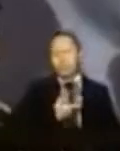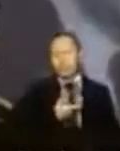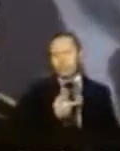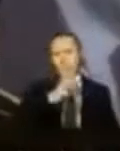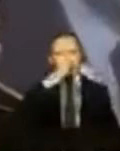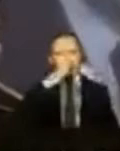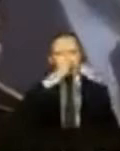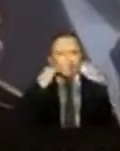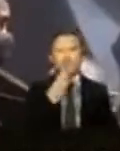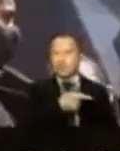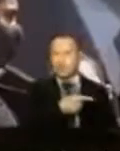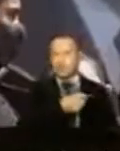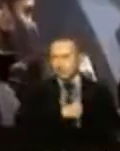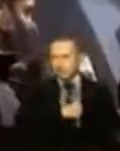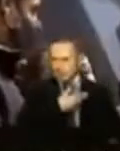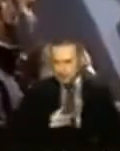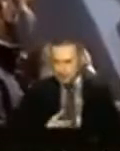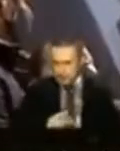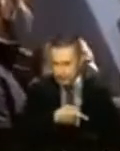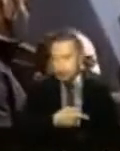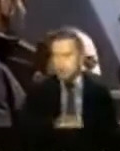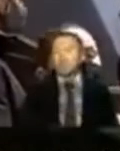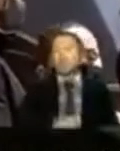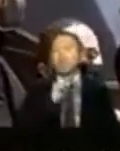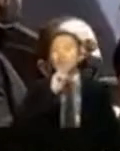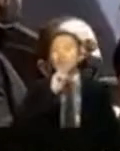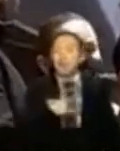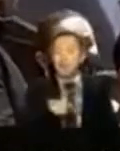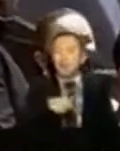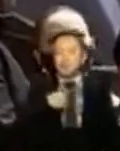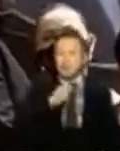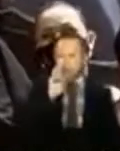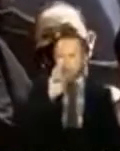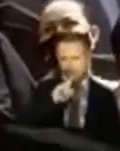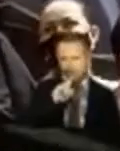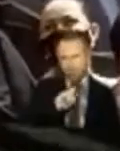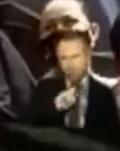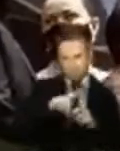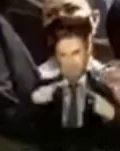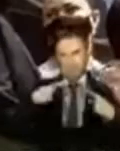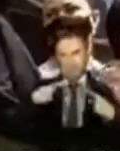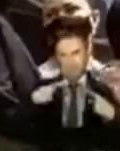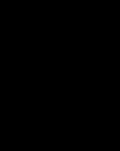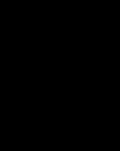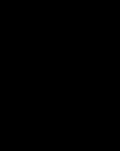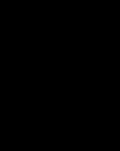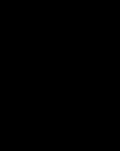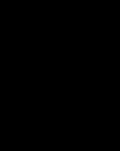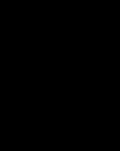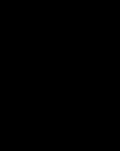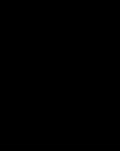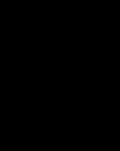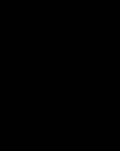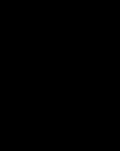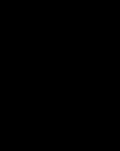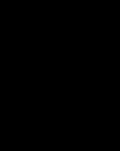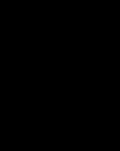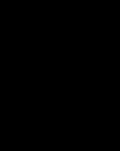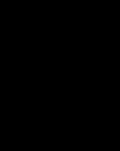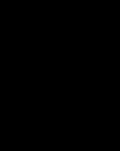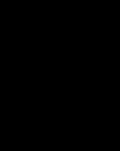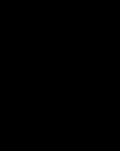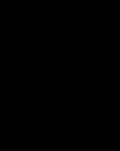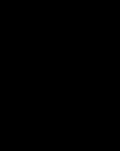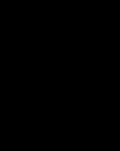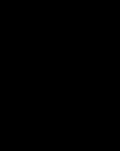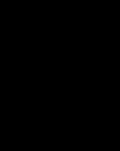neoliberal, necesitamos sanear las empresas eléctricas, la empresa eléctrica del Estado, y a mí me